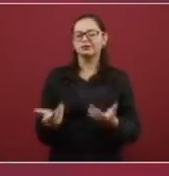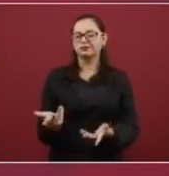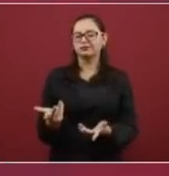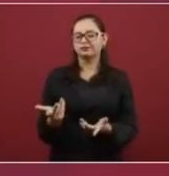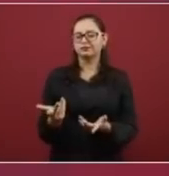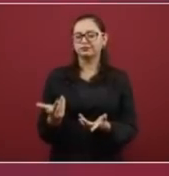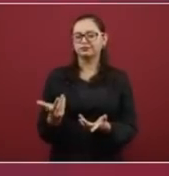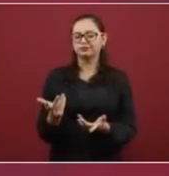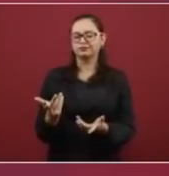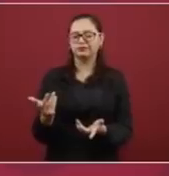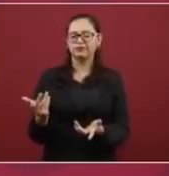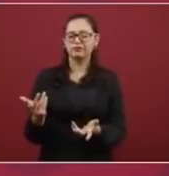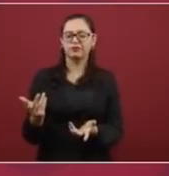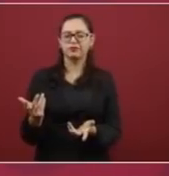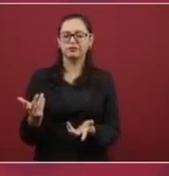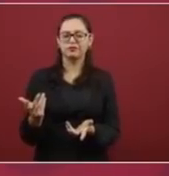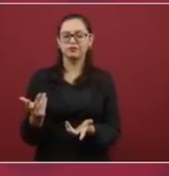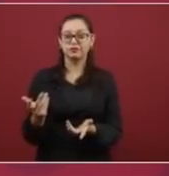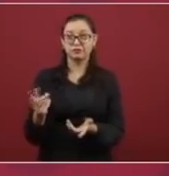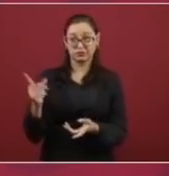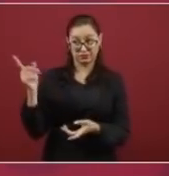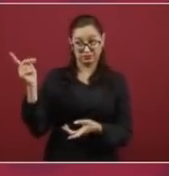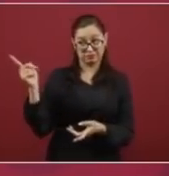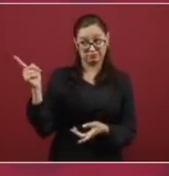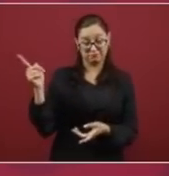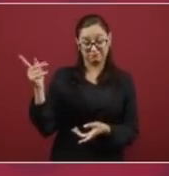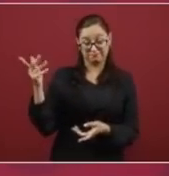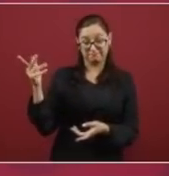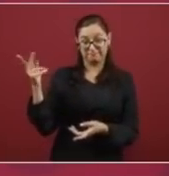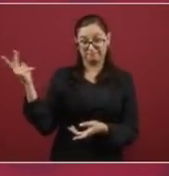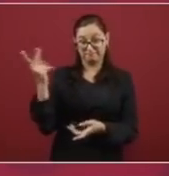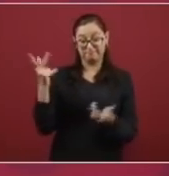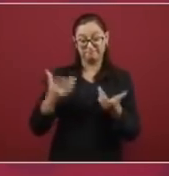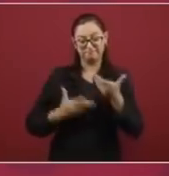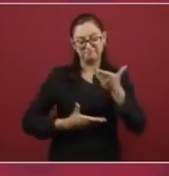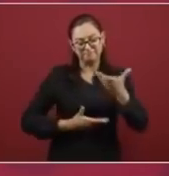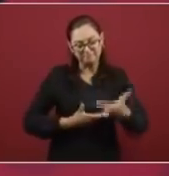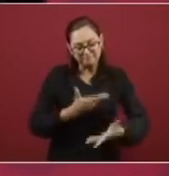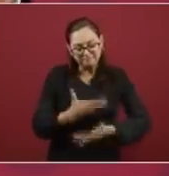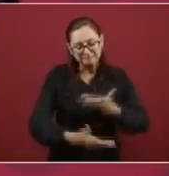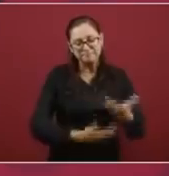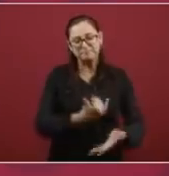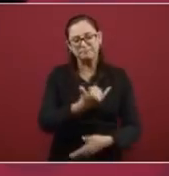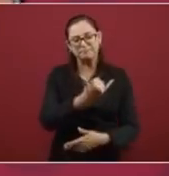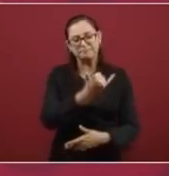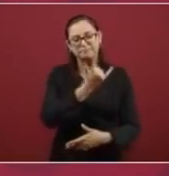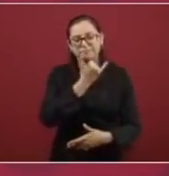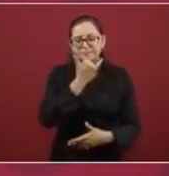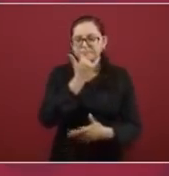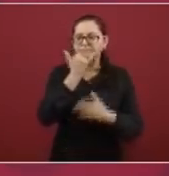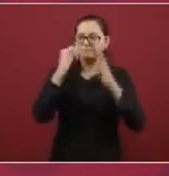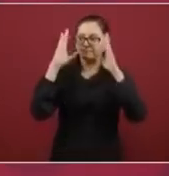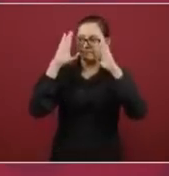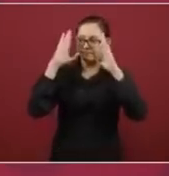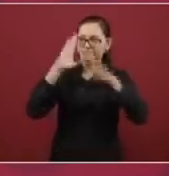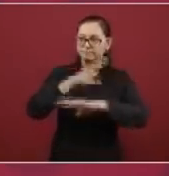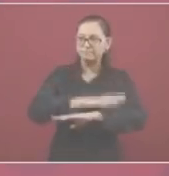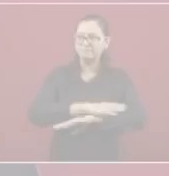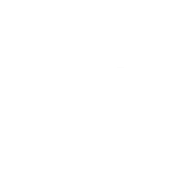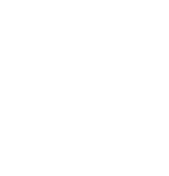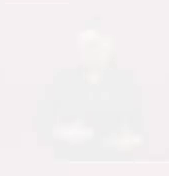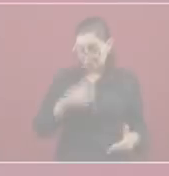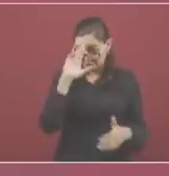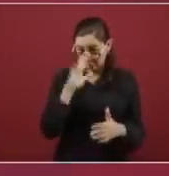necesario pedir perdón y comenzar una etapa nueva de reconciliación, de